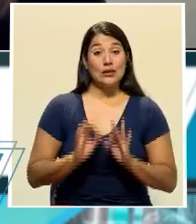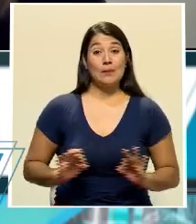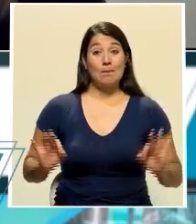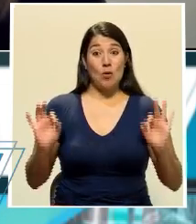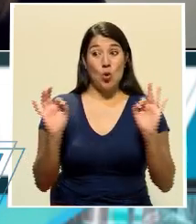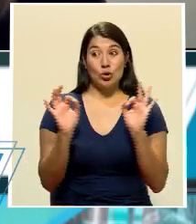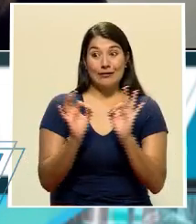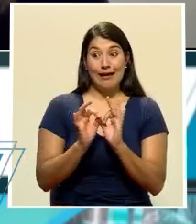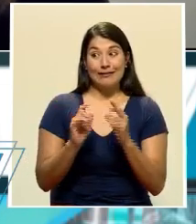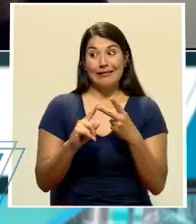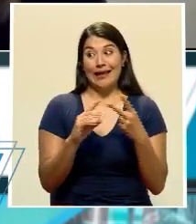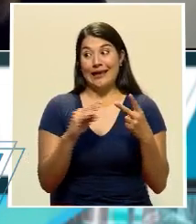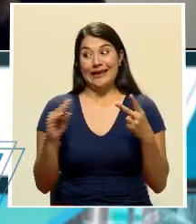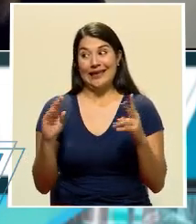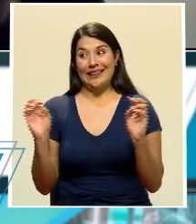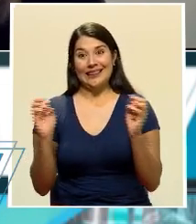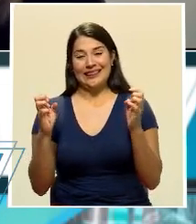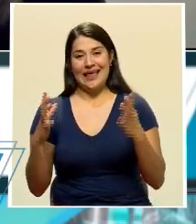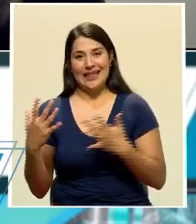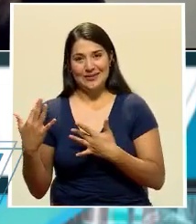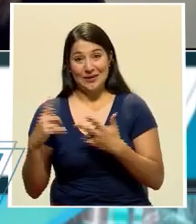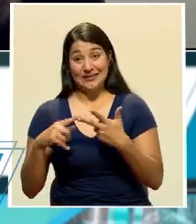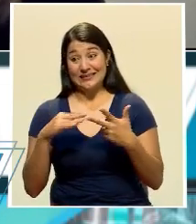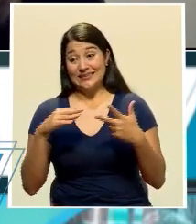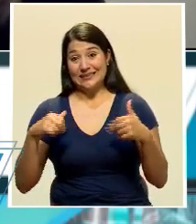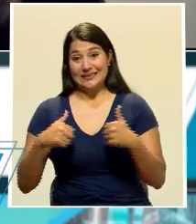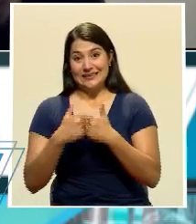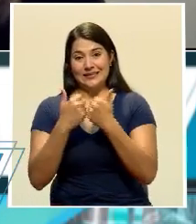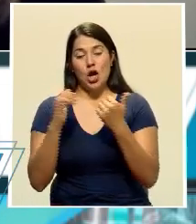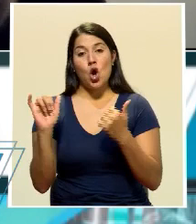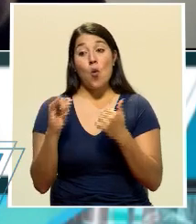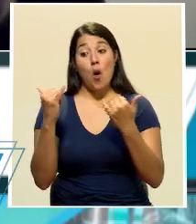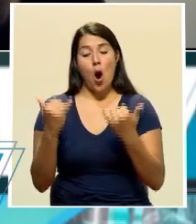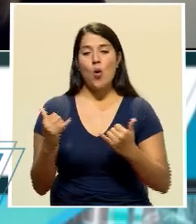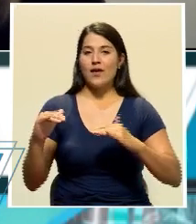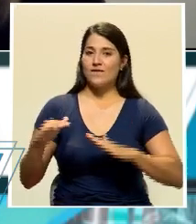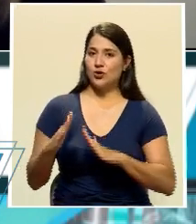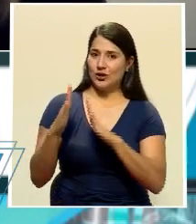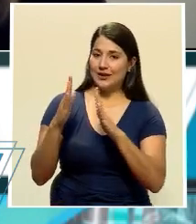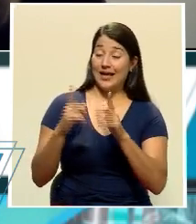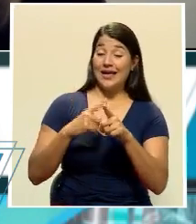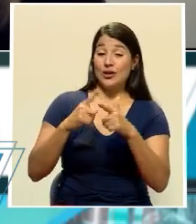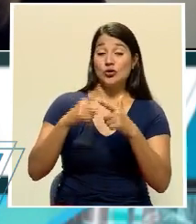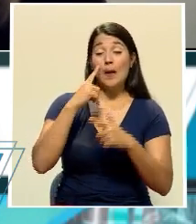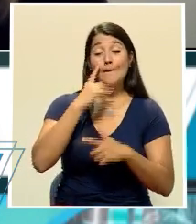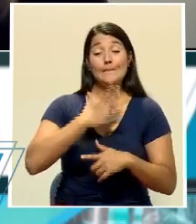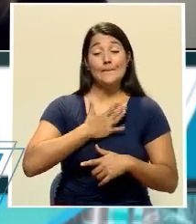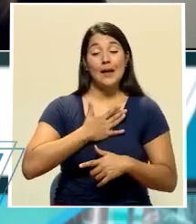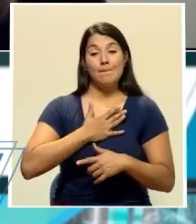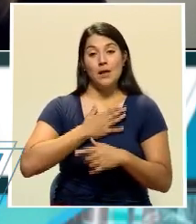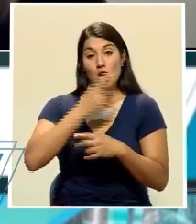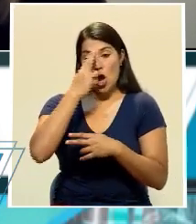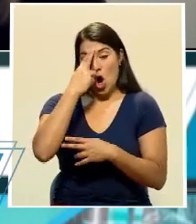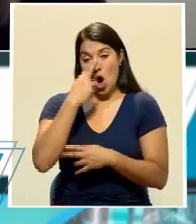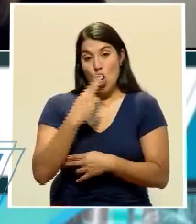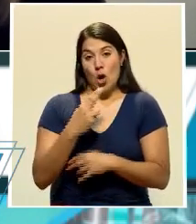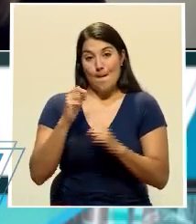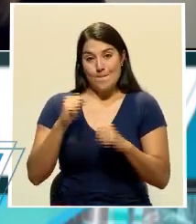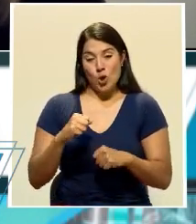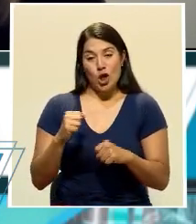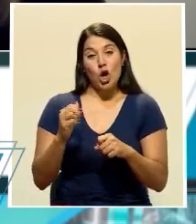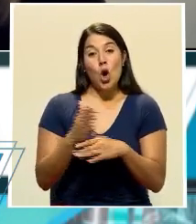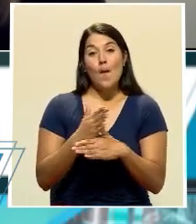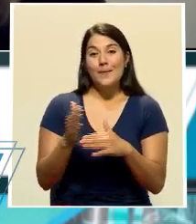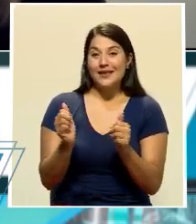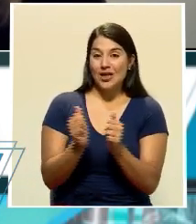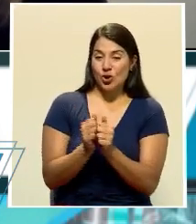tan inesperado y tan desafiante como el que estamos viviendo. De modo que para mí es un honor estar compartiendo